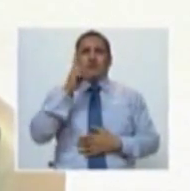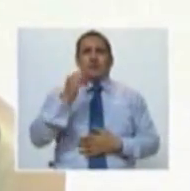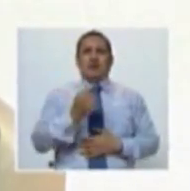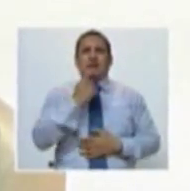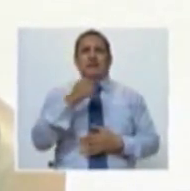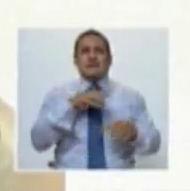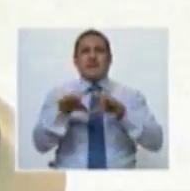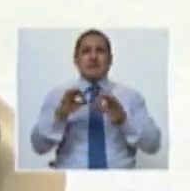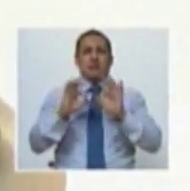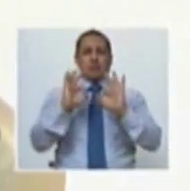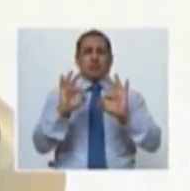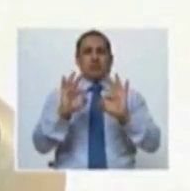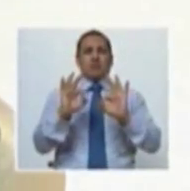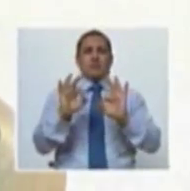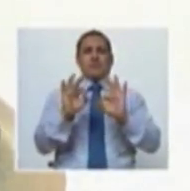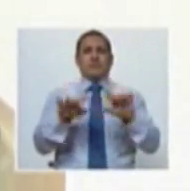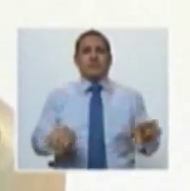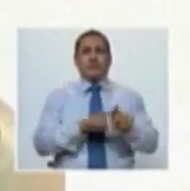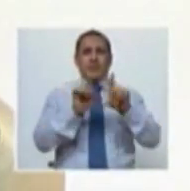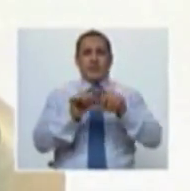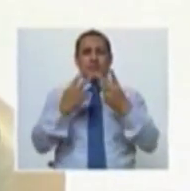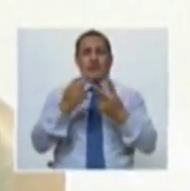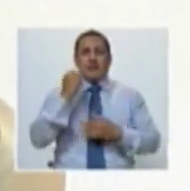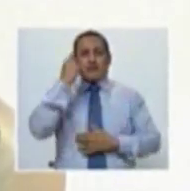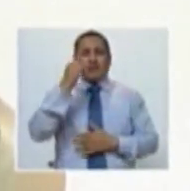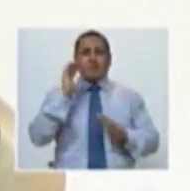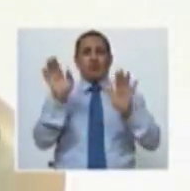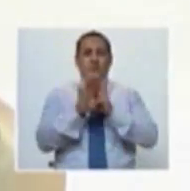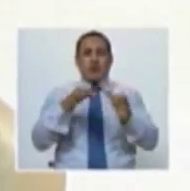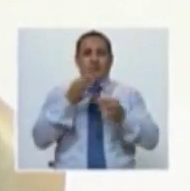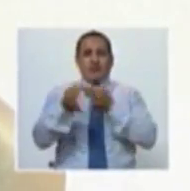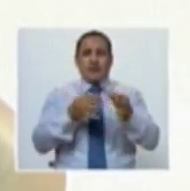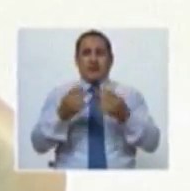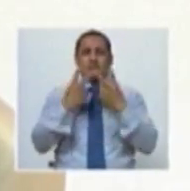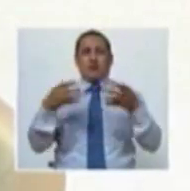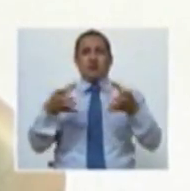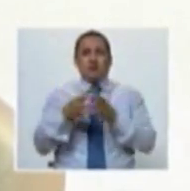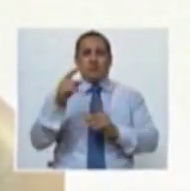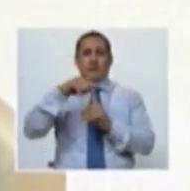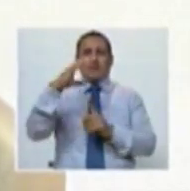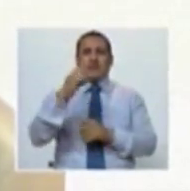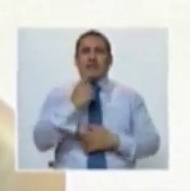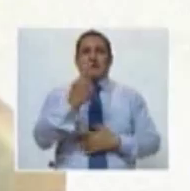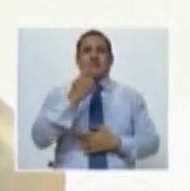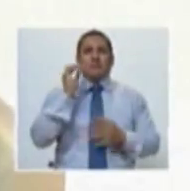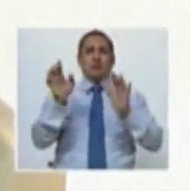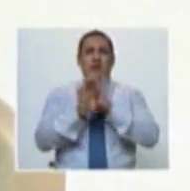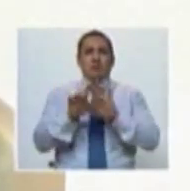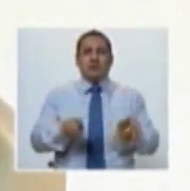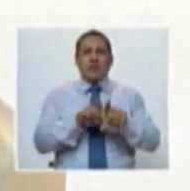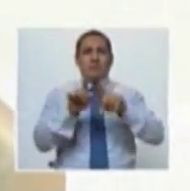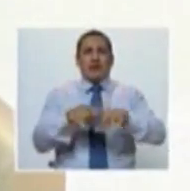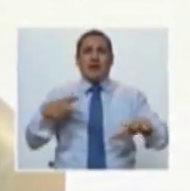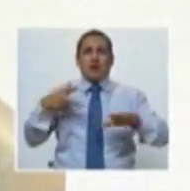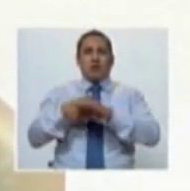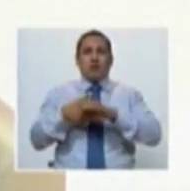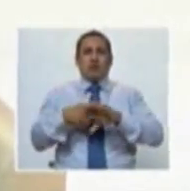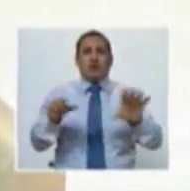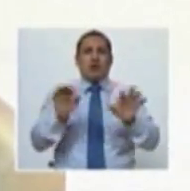hace prácticamente imposible. Entonces, en ese entendido, lo que el tribunal ha justificado es que la restricción